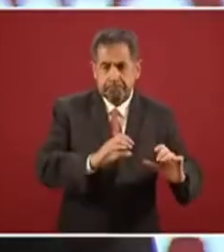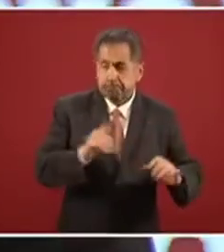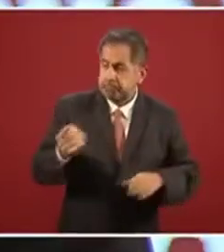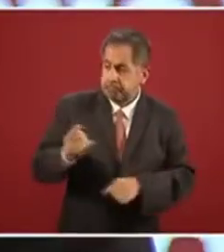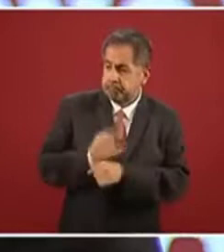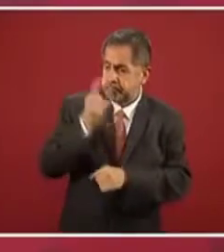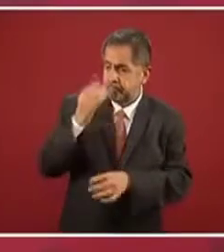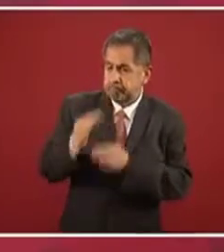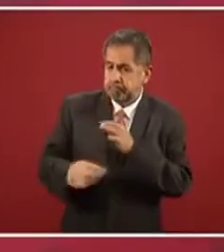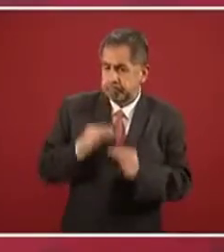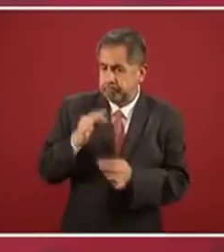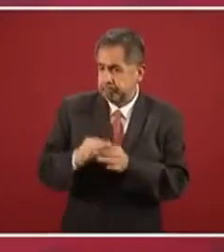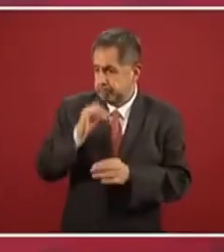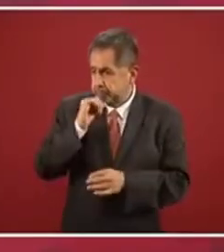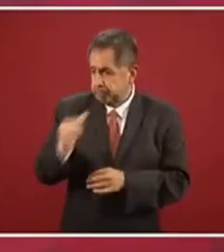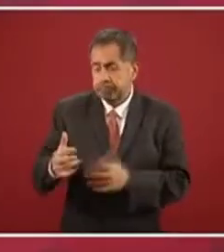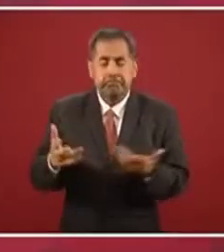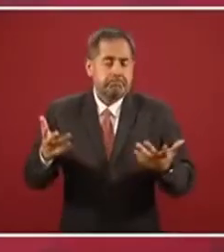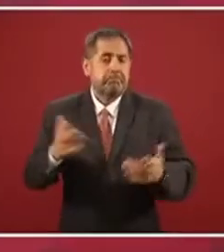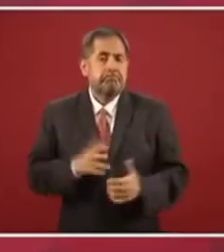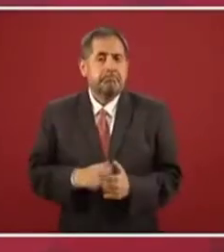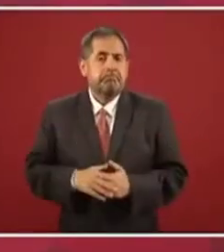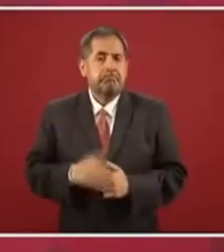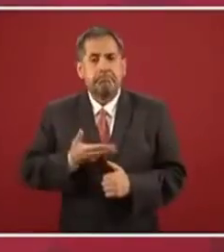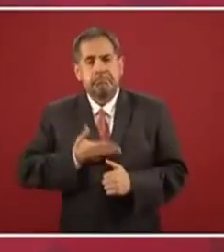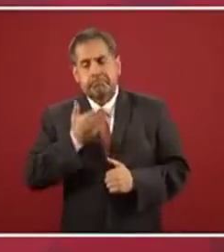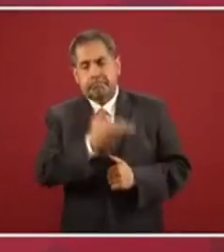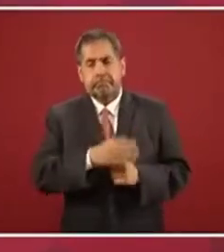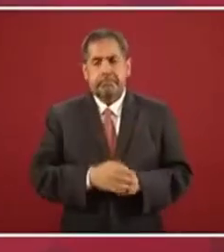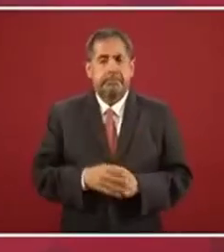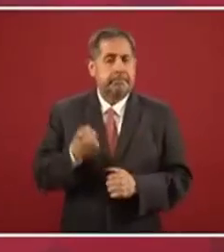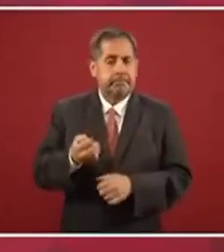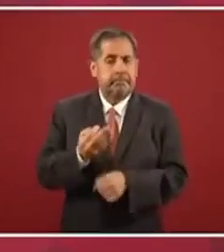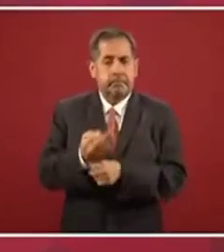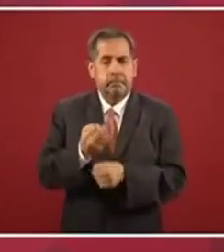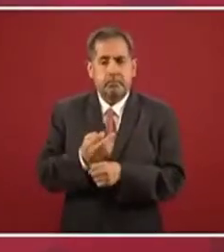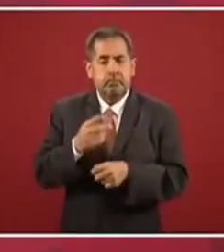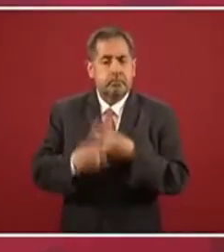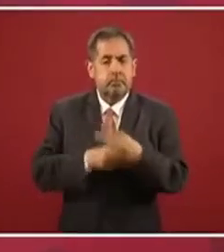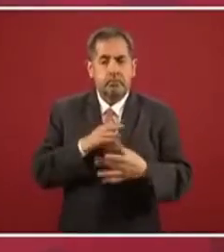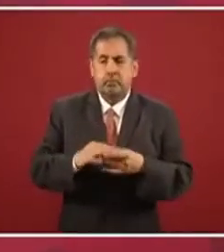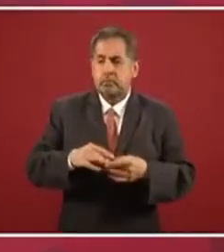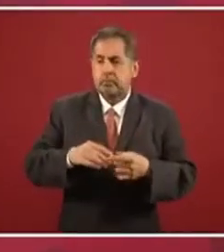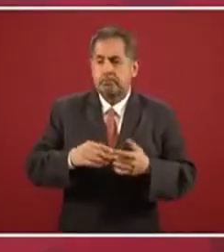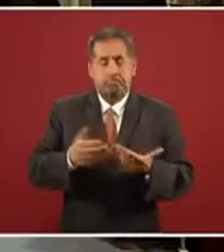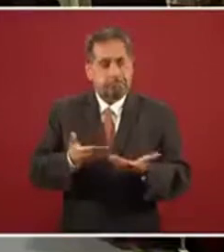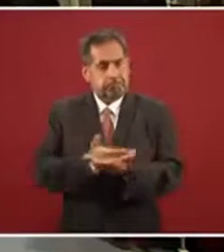a sedes diplomáticas. Bueno, en eso estamos y estamos a sus órdenes